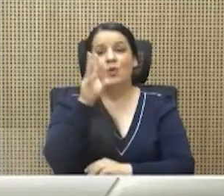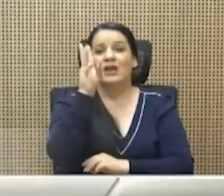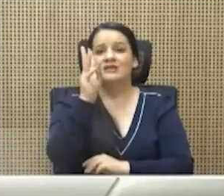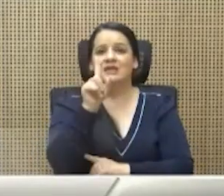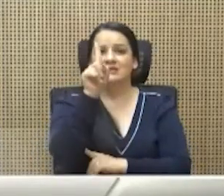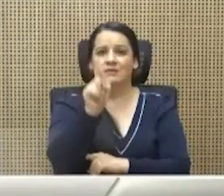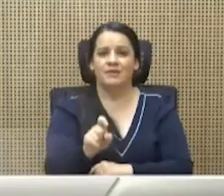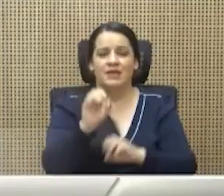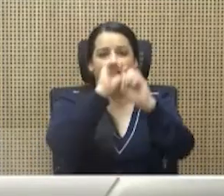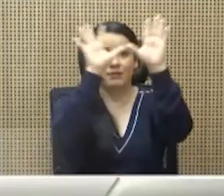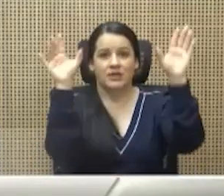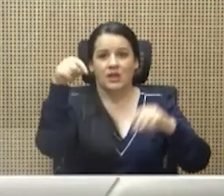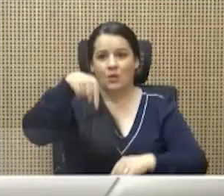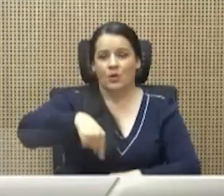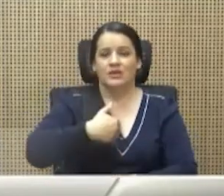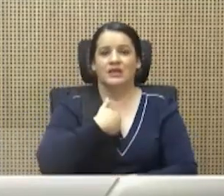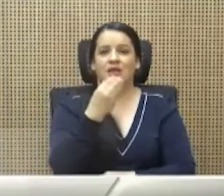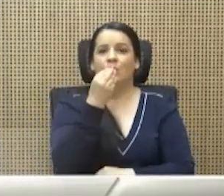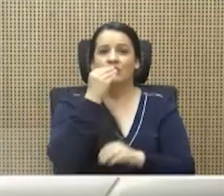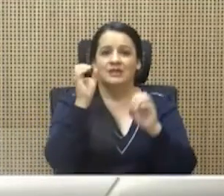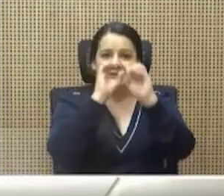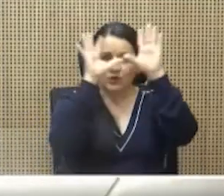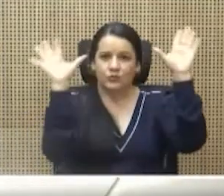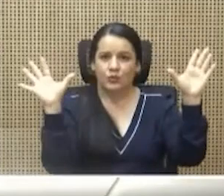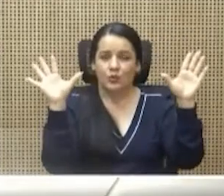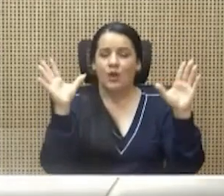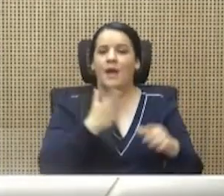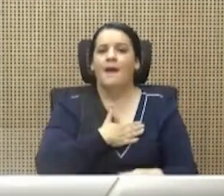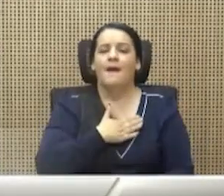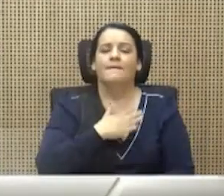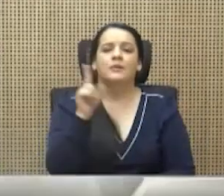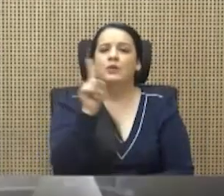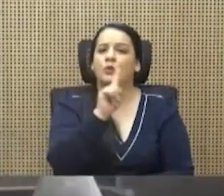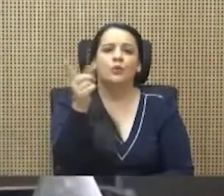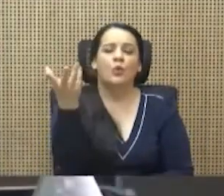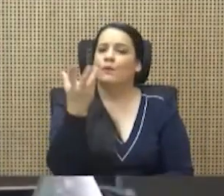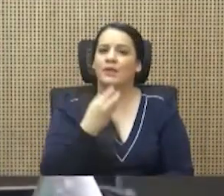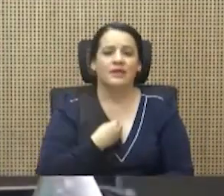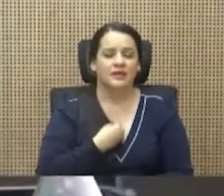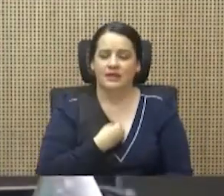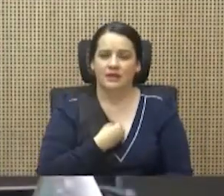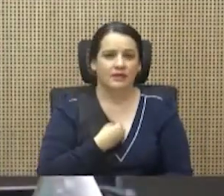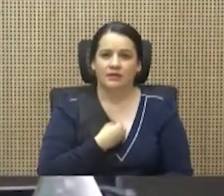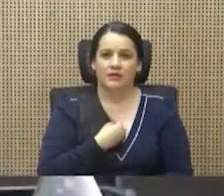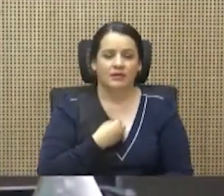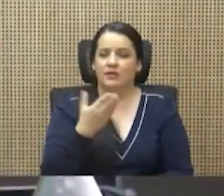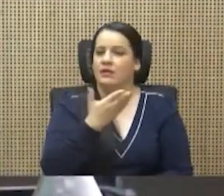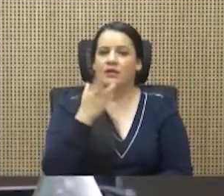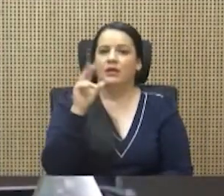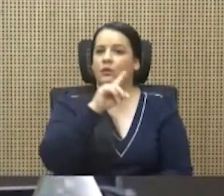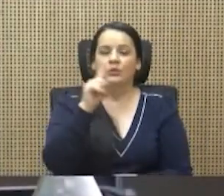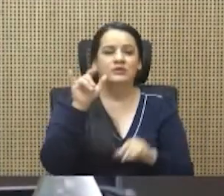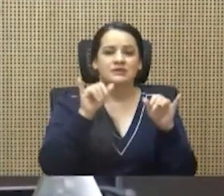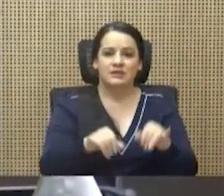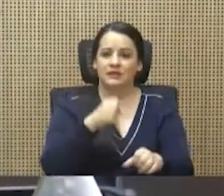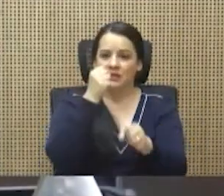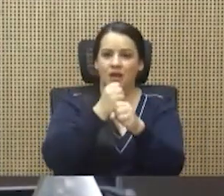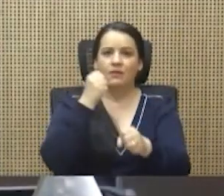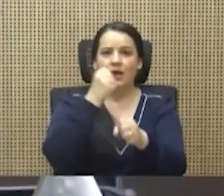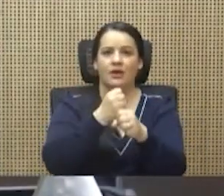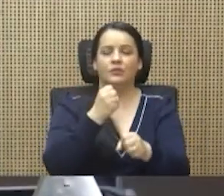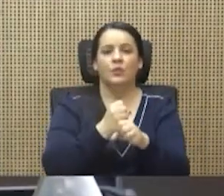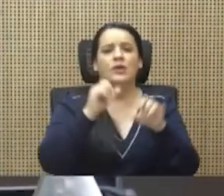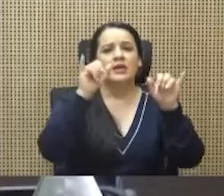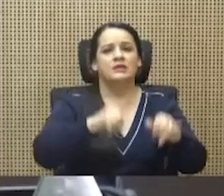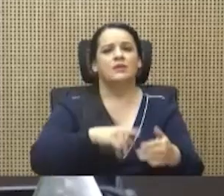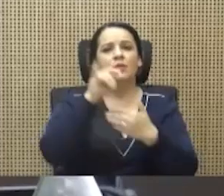6:30 de la mañana hoy tenía un desayuno. Así es que a mí no me vengan a decir que no se está trabajando. Están los